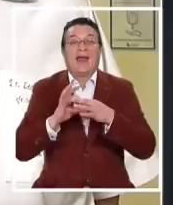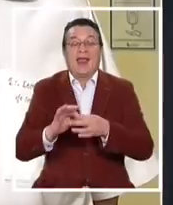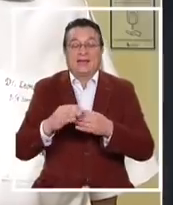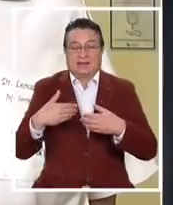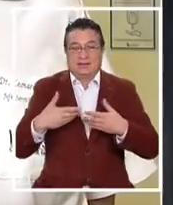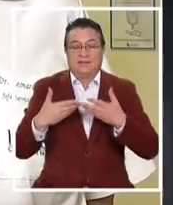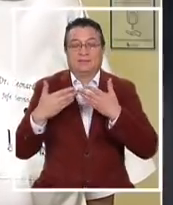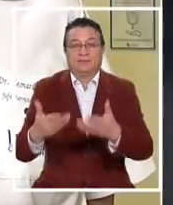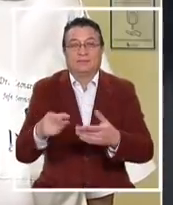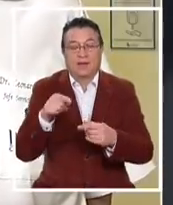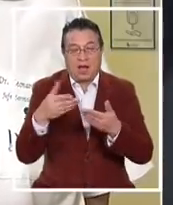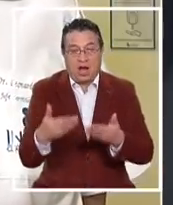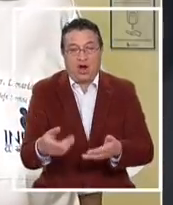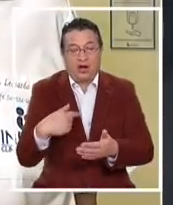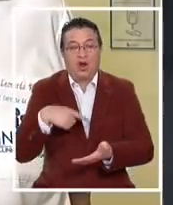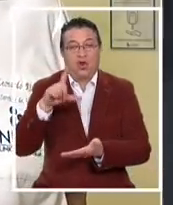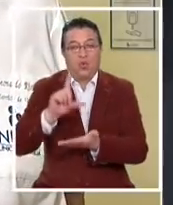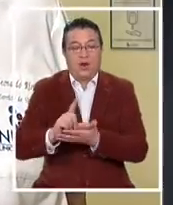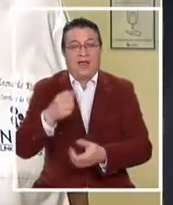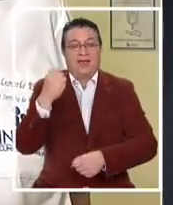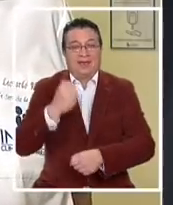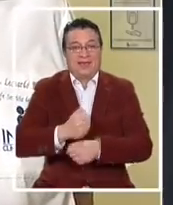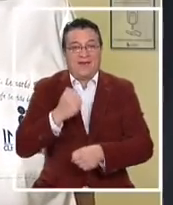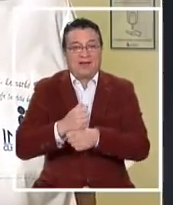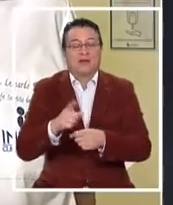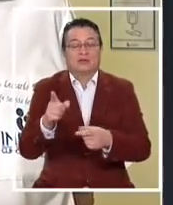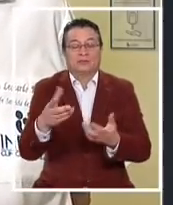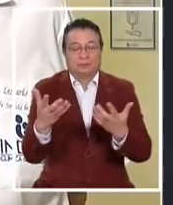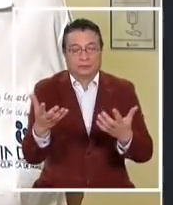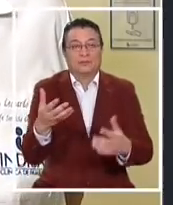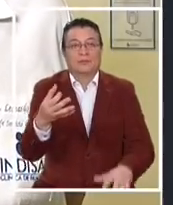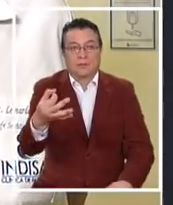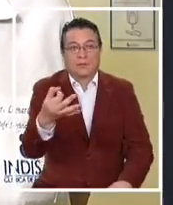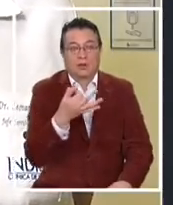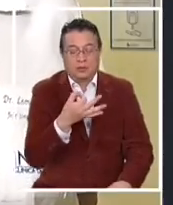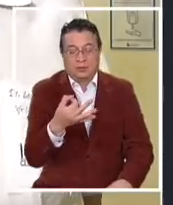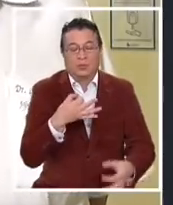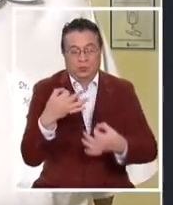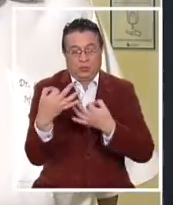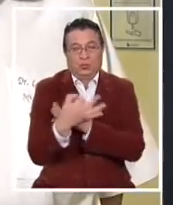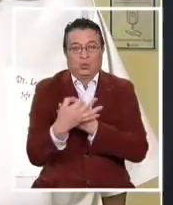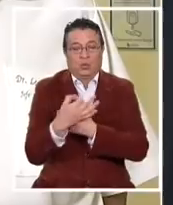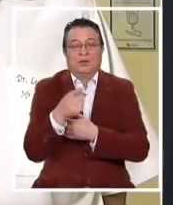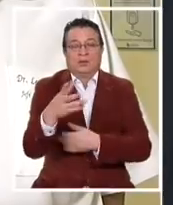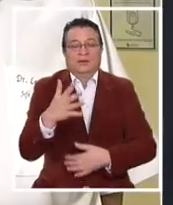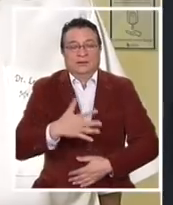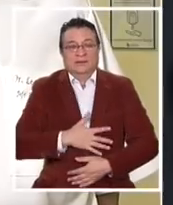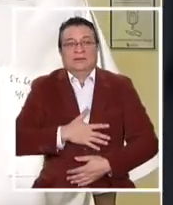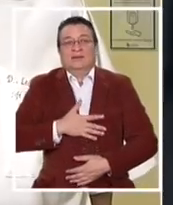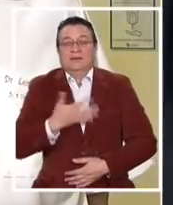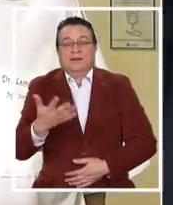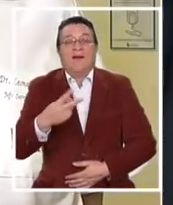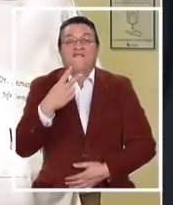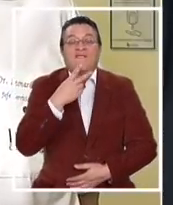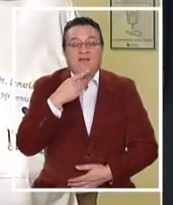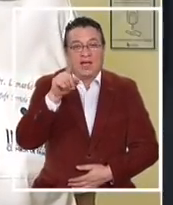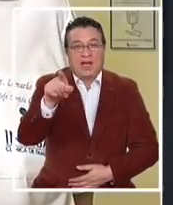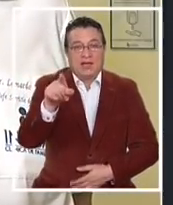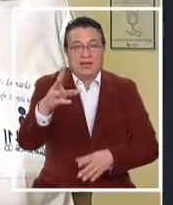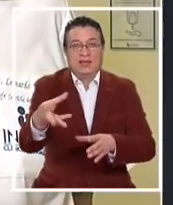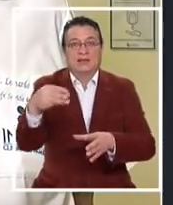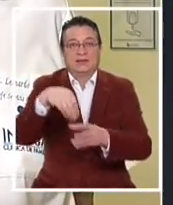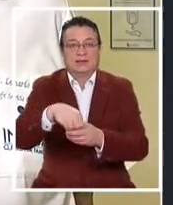recibirnos en este momento en su lugar de trabajo. Y nos gustaría que nos diera un poco la sensación de lo que están viviendo ahí